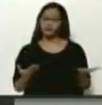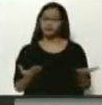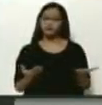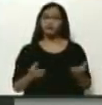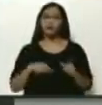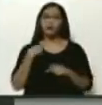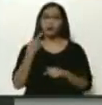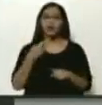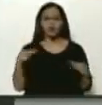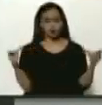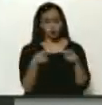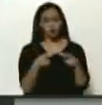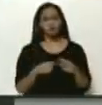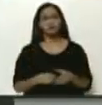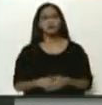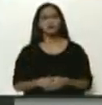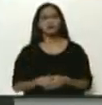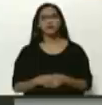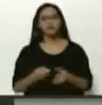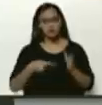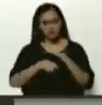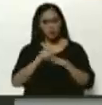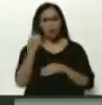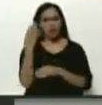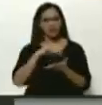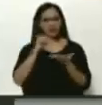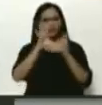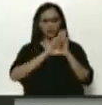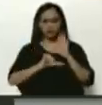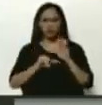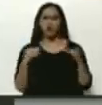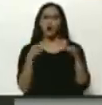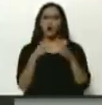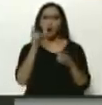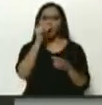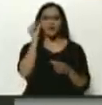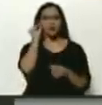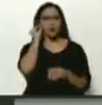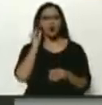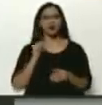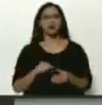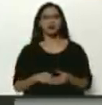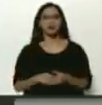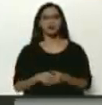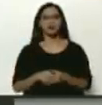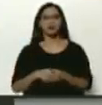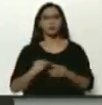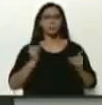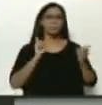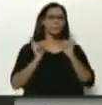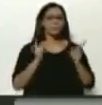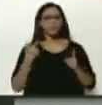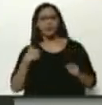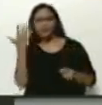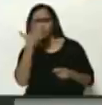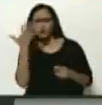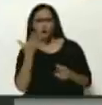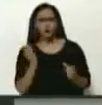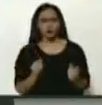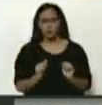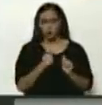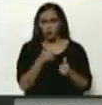Mañana vamos a la asamblea y está un grupo de hombres y mujeres Algunos tendrán sus dudas. Aprovechemos,